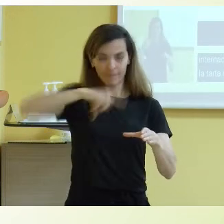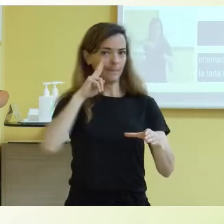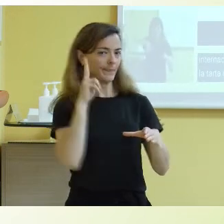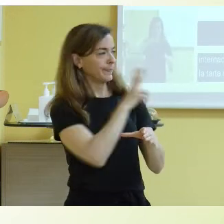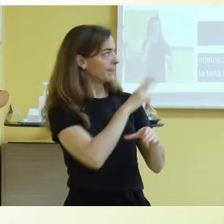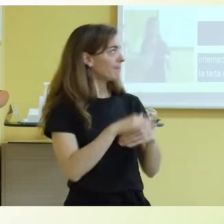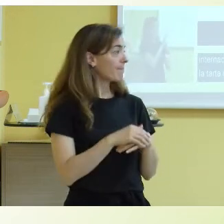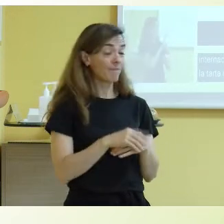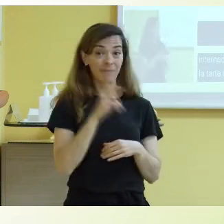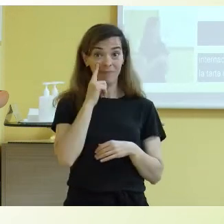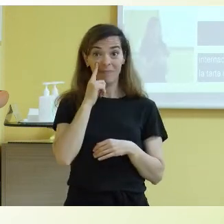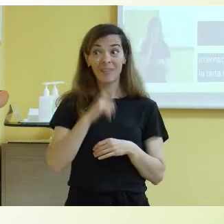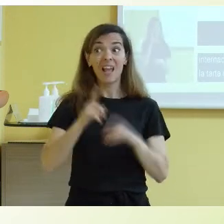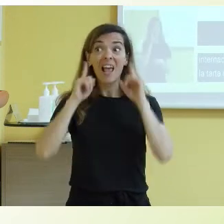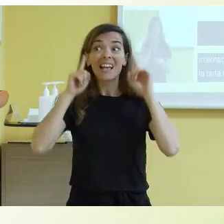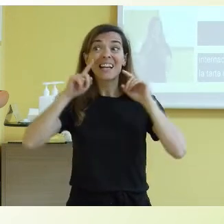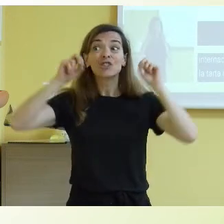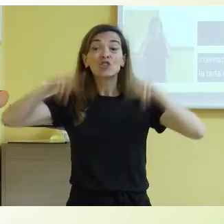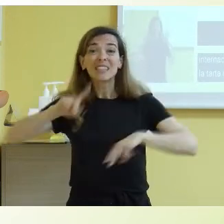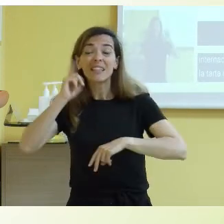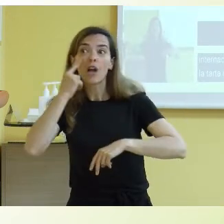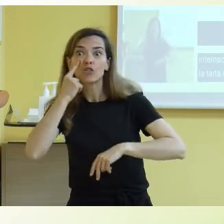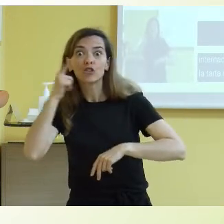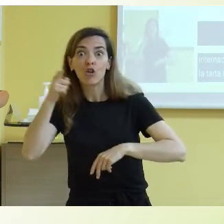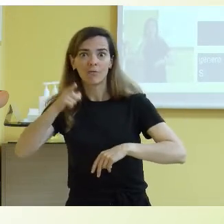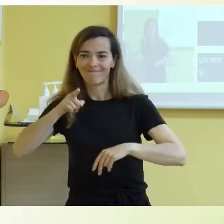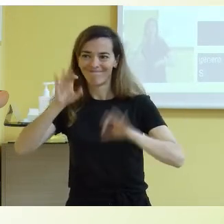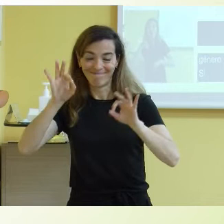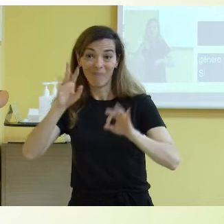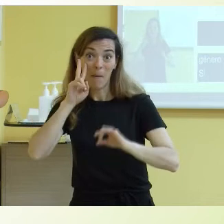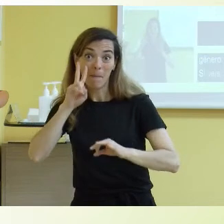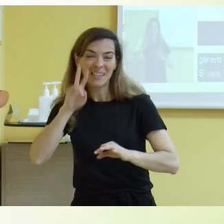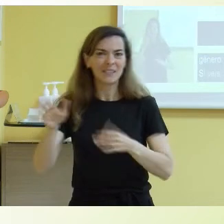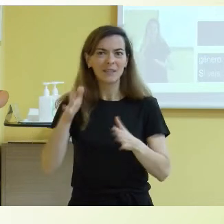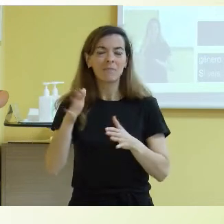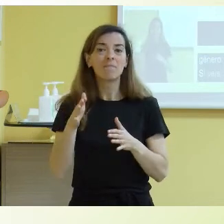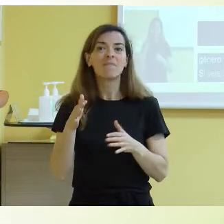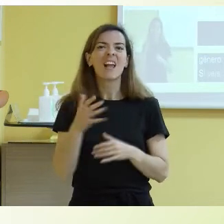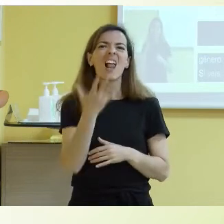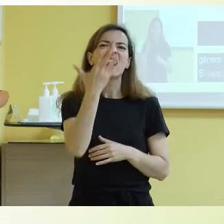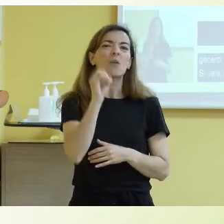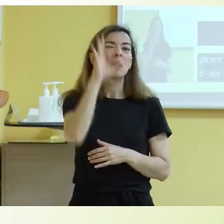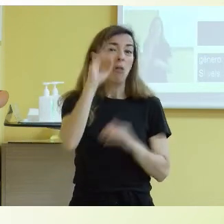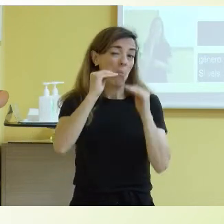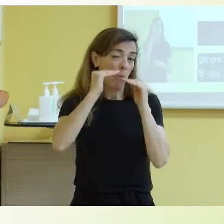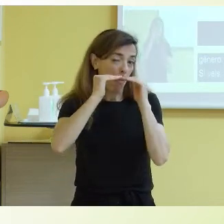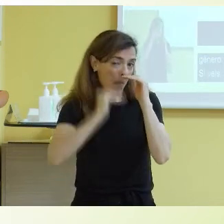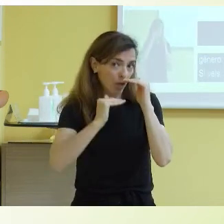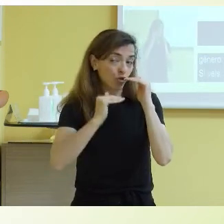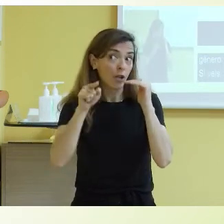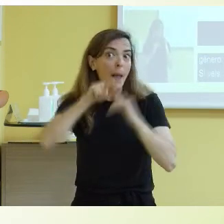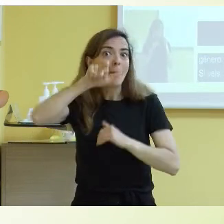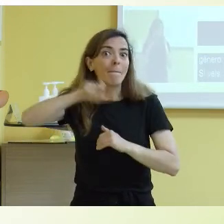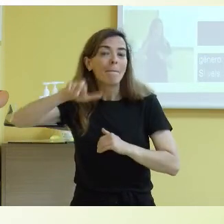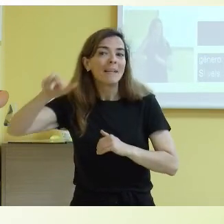Si veis en los programas de casos sin diagnóstico, esto se cumple en cualquiera de los programas, pues tenemos aproximadamente, no llega al 50% de gente